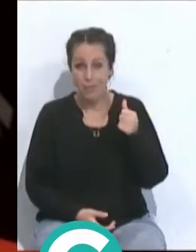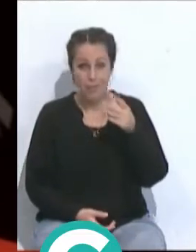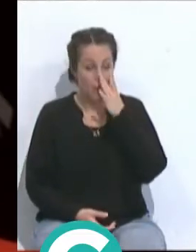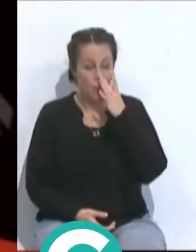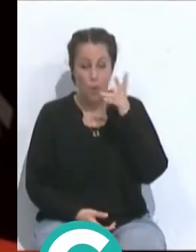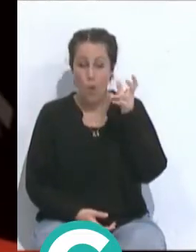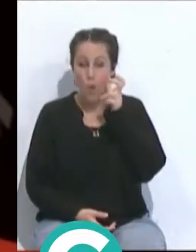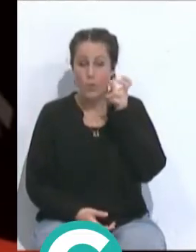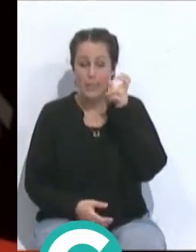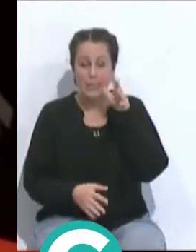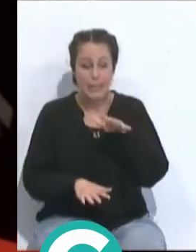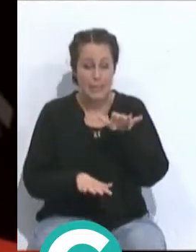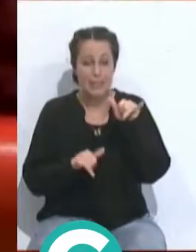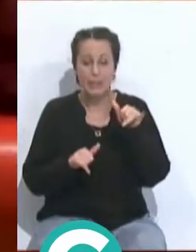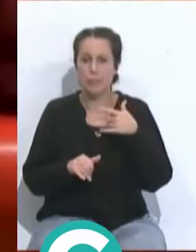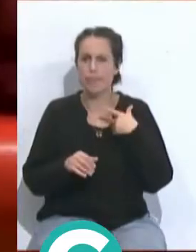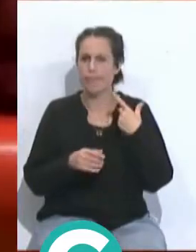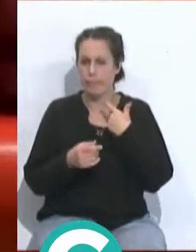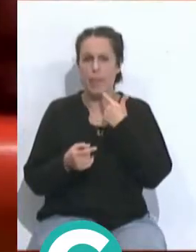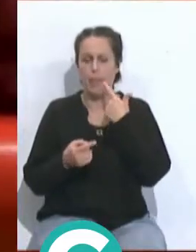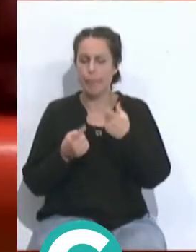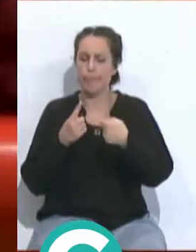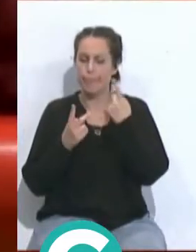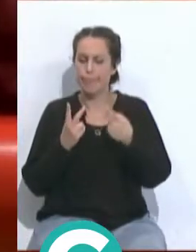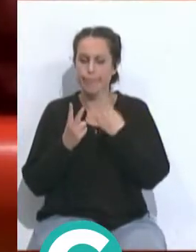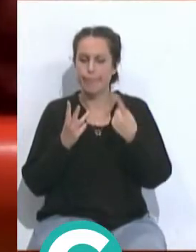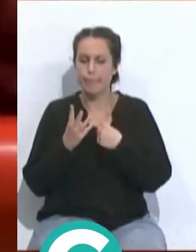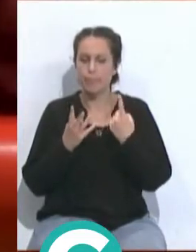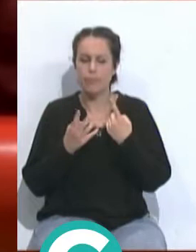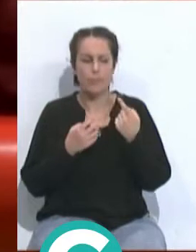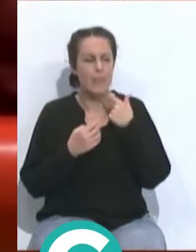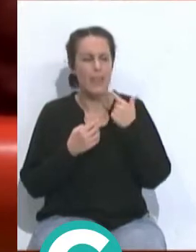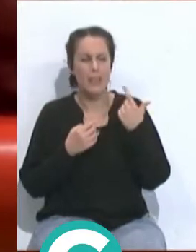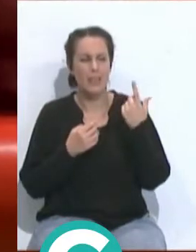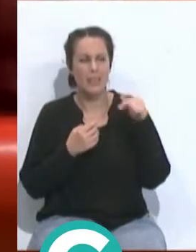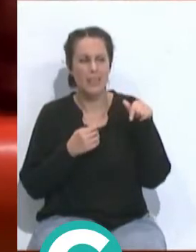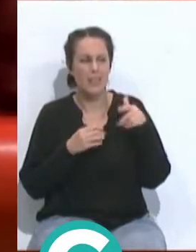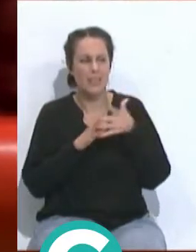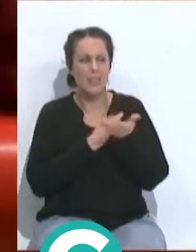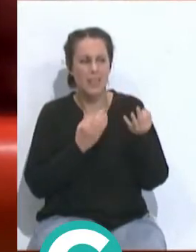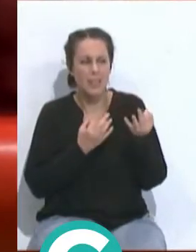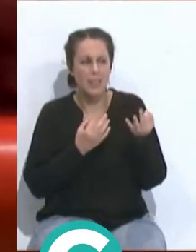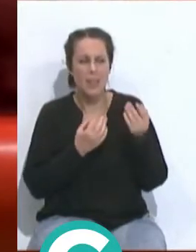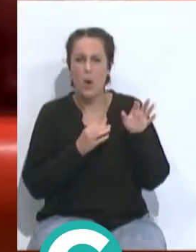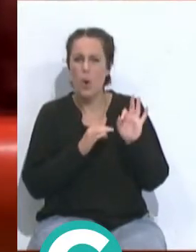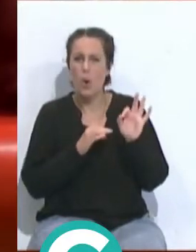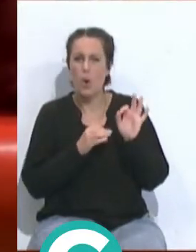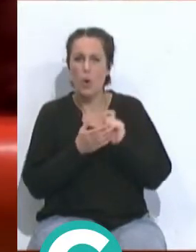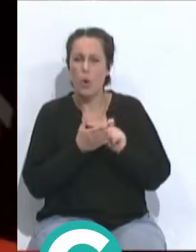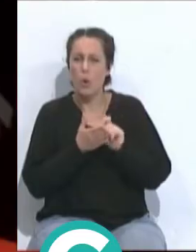carnaval, pues comentándole, escucha esto, escucha lo otro. Y ahí me dijo, ¿y aquí qué quiere decir? O esto que, esta letra